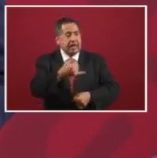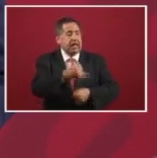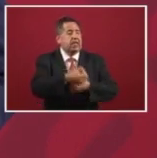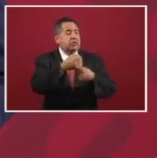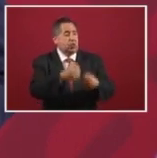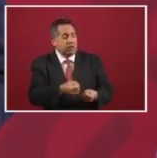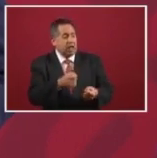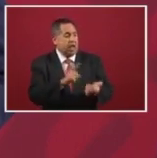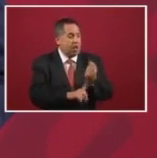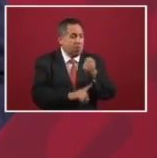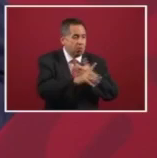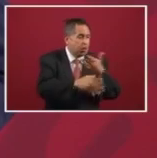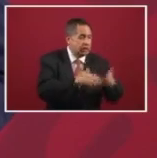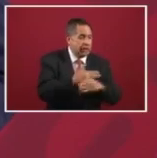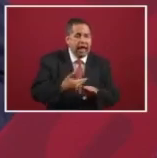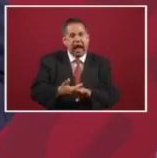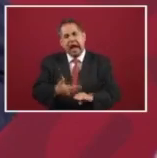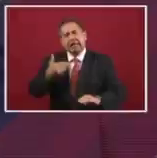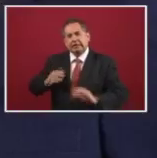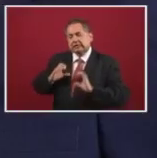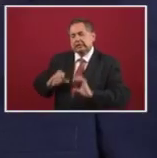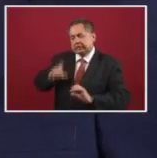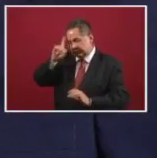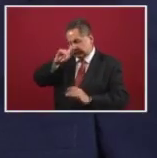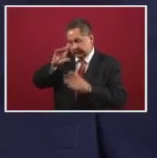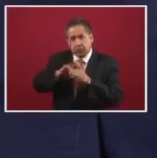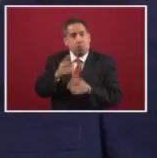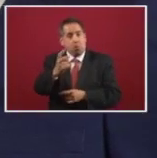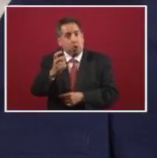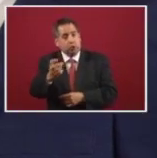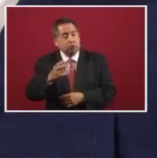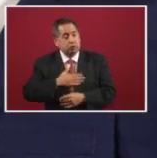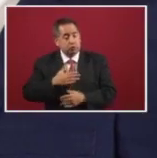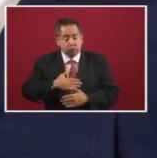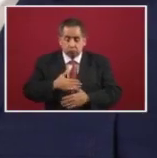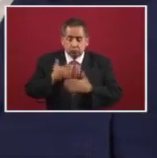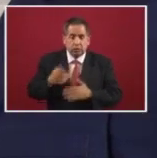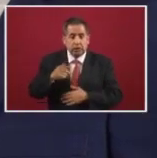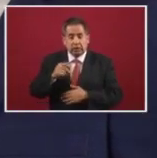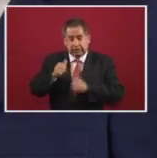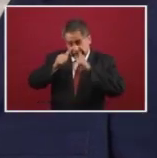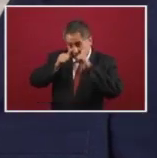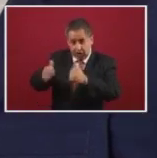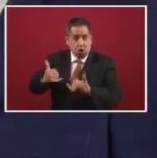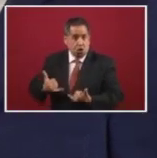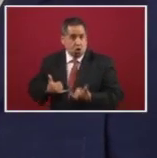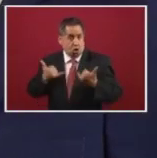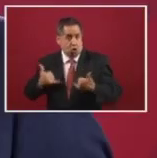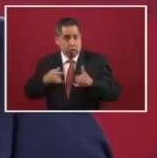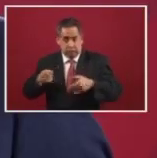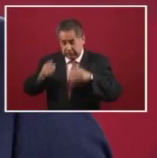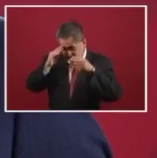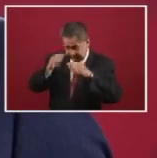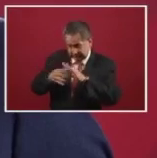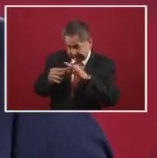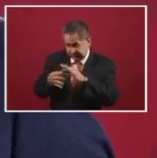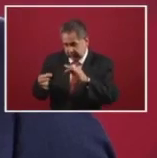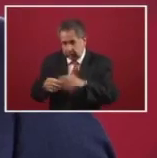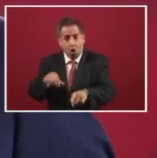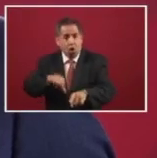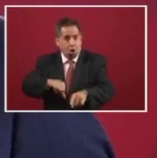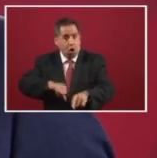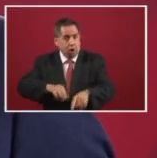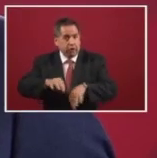inseguridad, de la violencia. Por eso tengo también mucha confianza de que si atendemos a los jóvenes, hoy estuvimos trabajando sobre